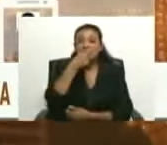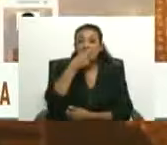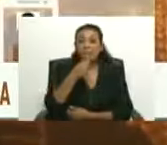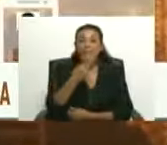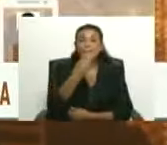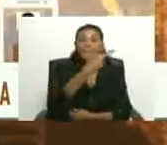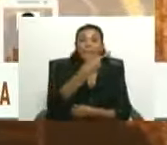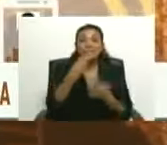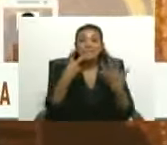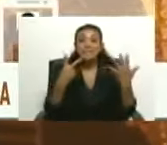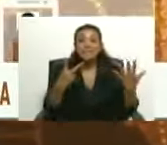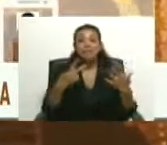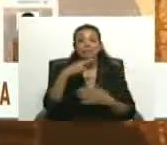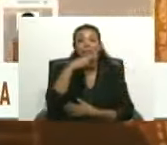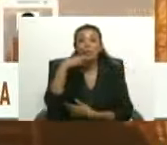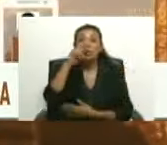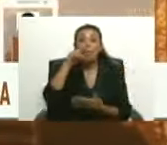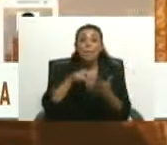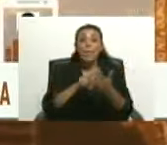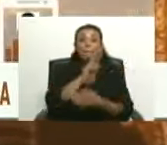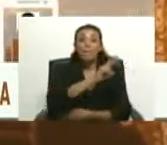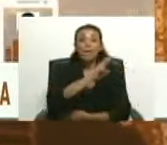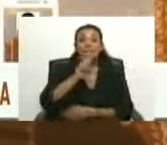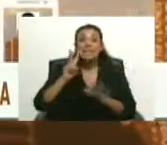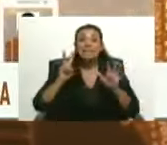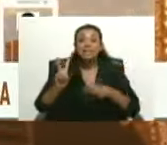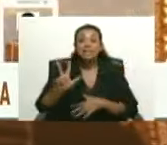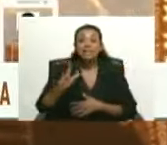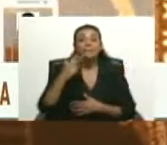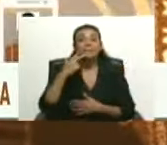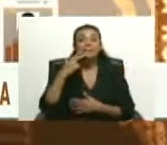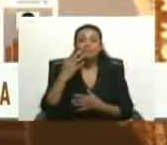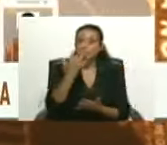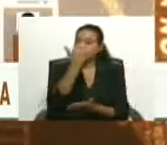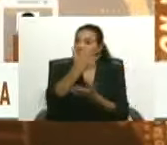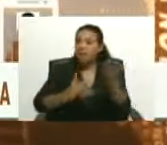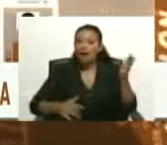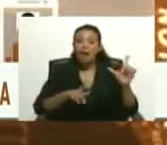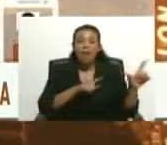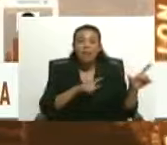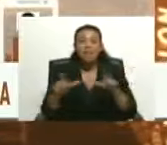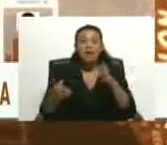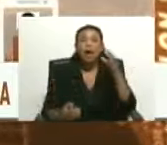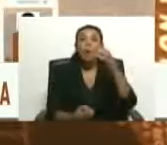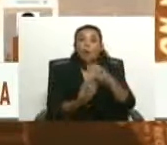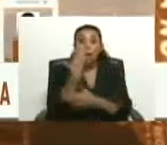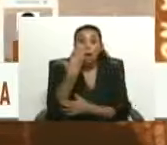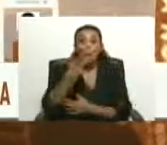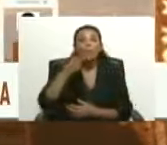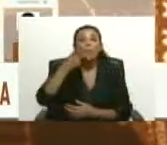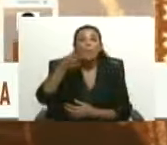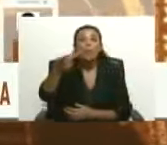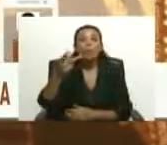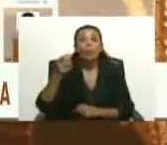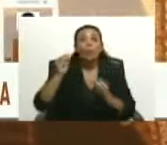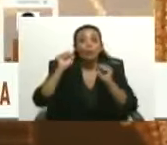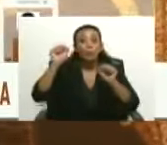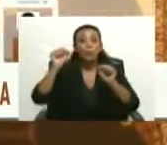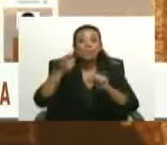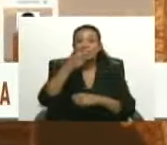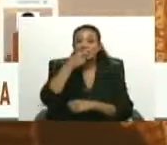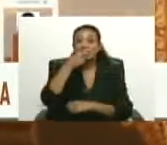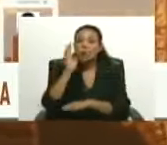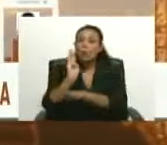27 de octubre de 2023. Queda registrado que en Venezuela ha nacido un Partido